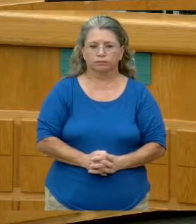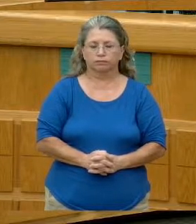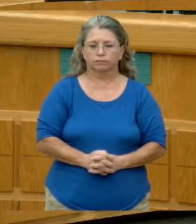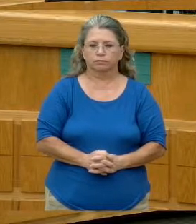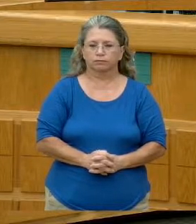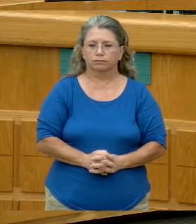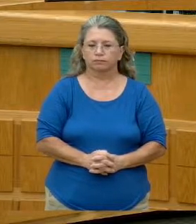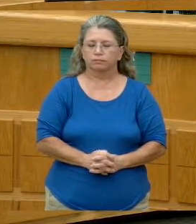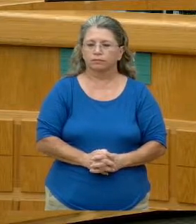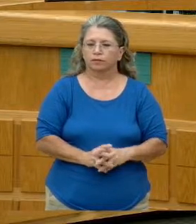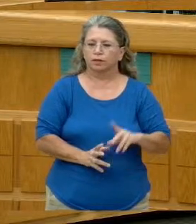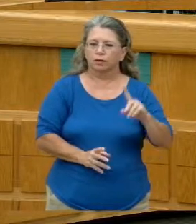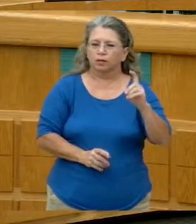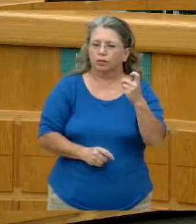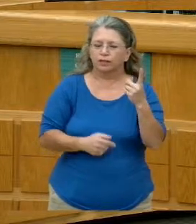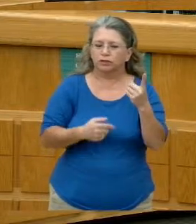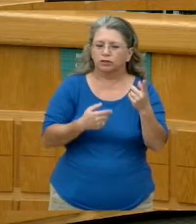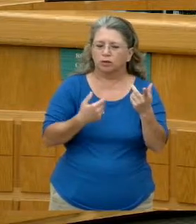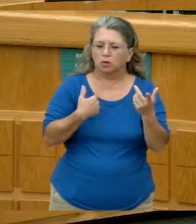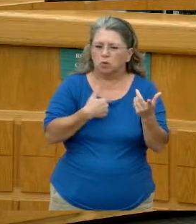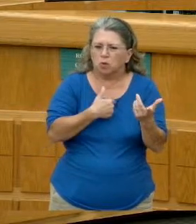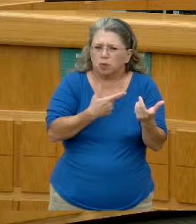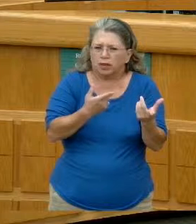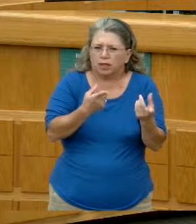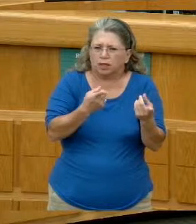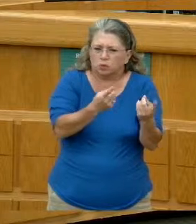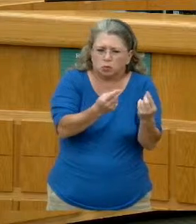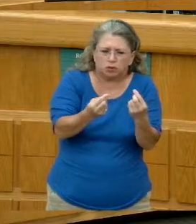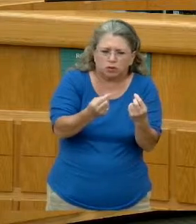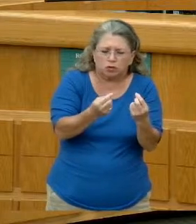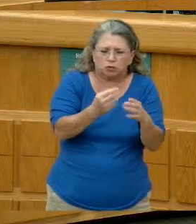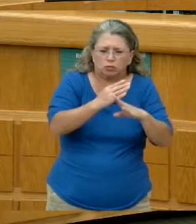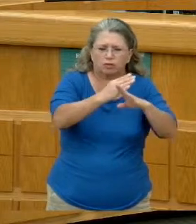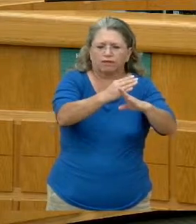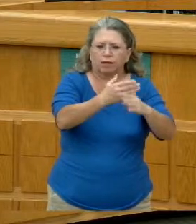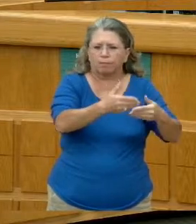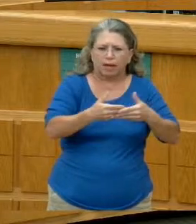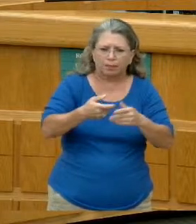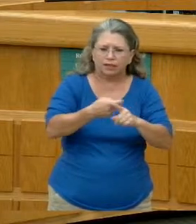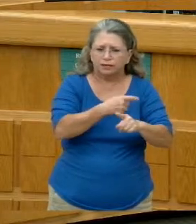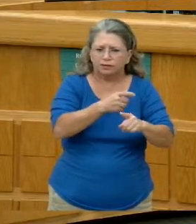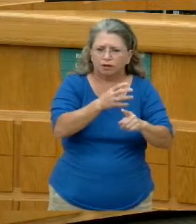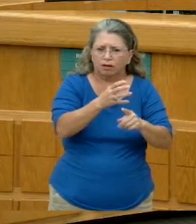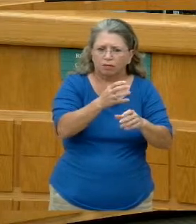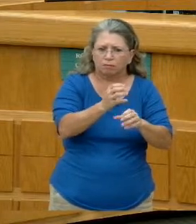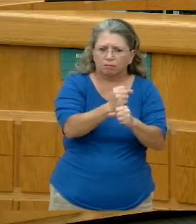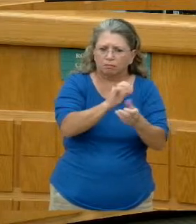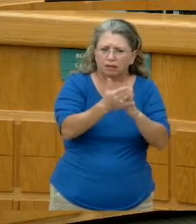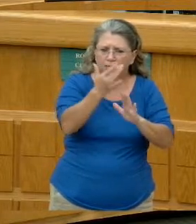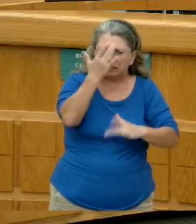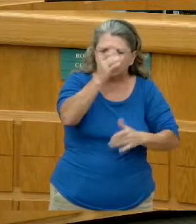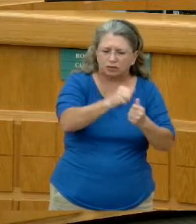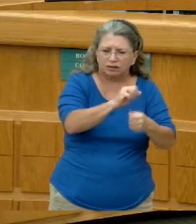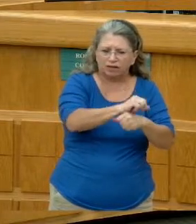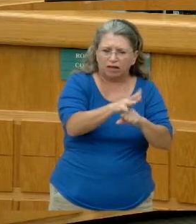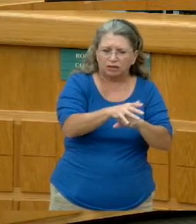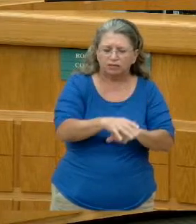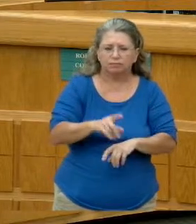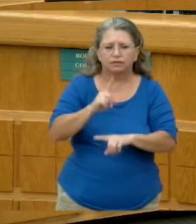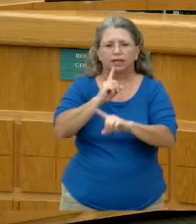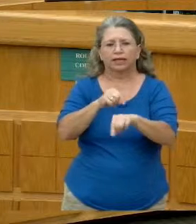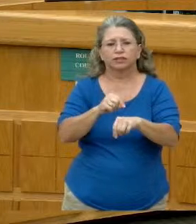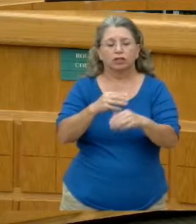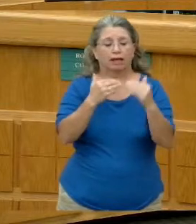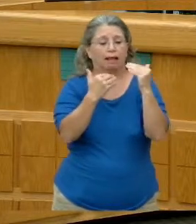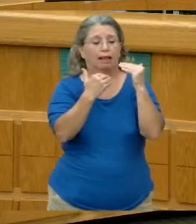What can we do to keep babies from getting this virus? Answer: limit public exposure to your infants. If you